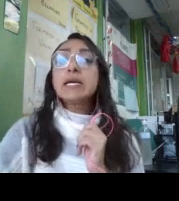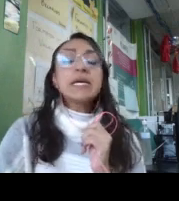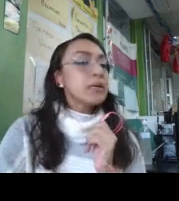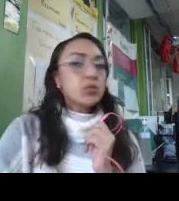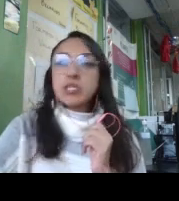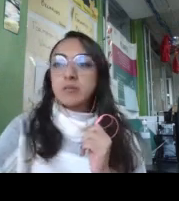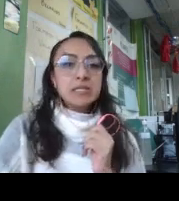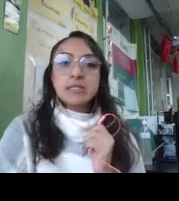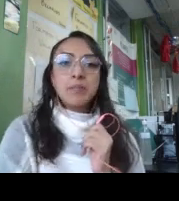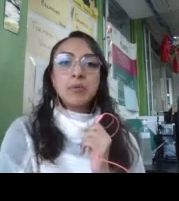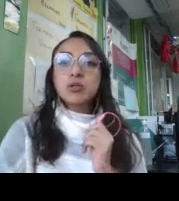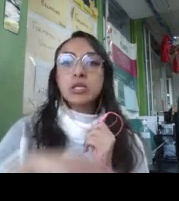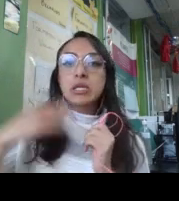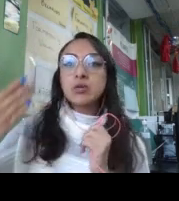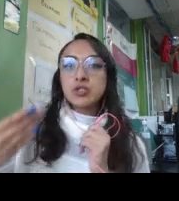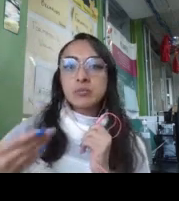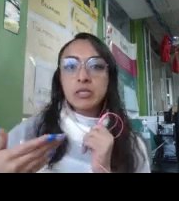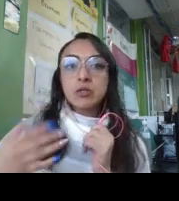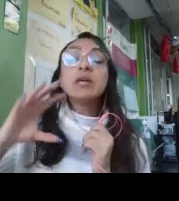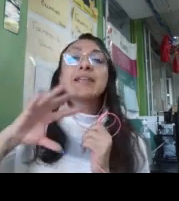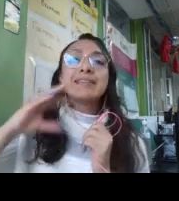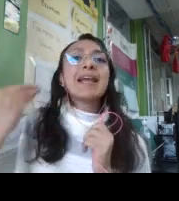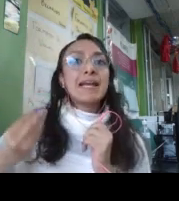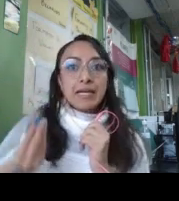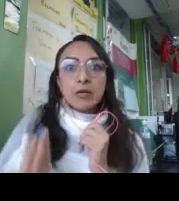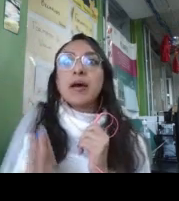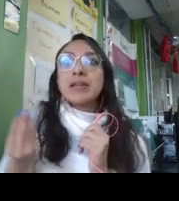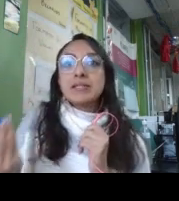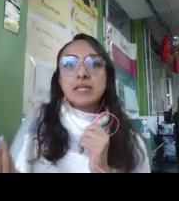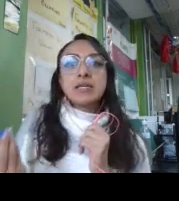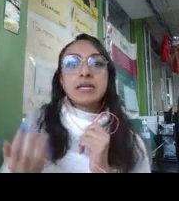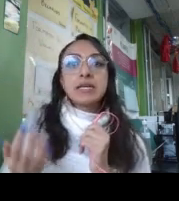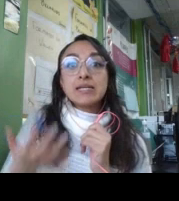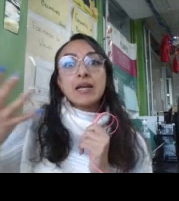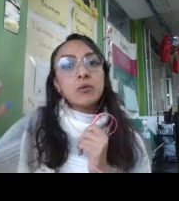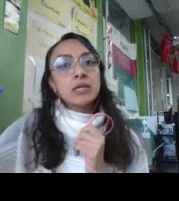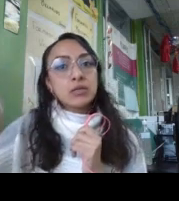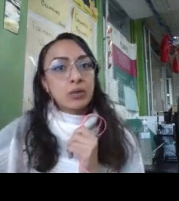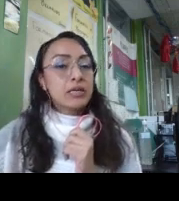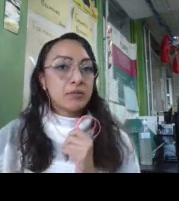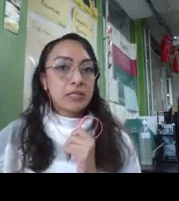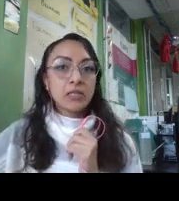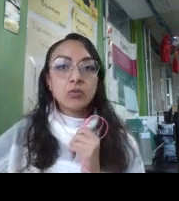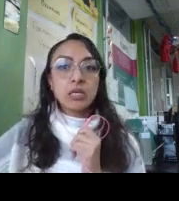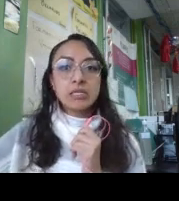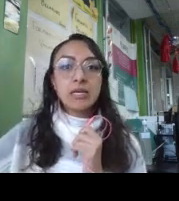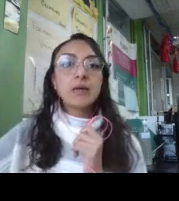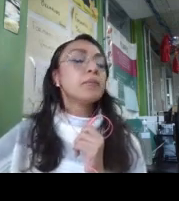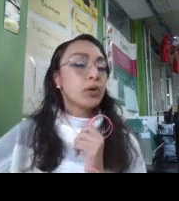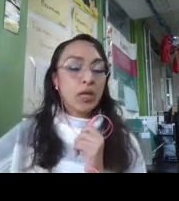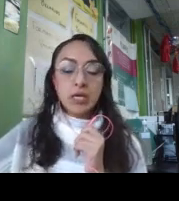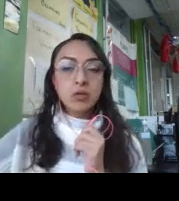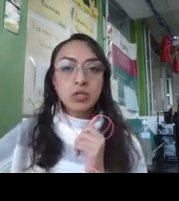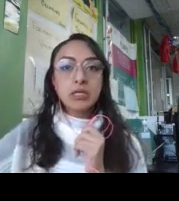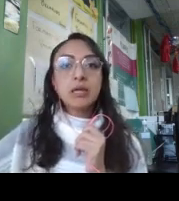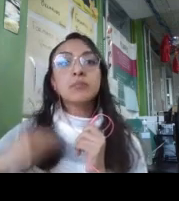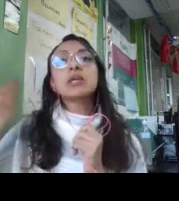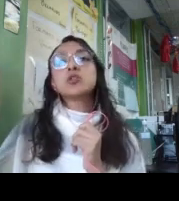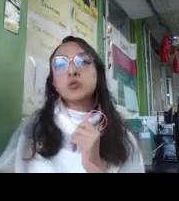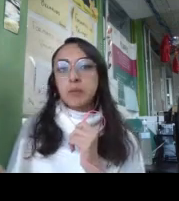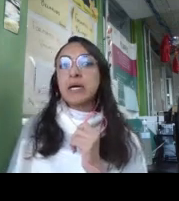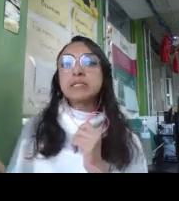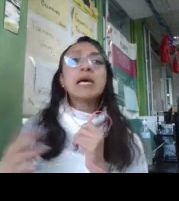aula y muchas veces tampoco tiene conocimiento de la lengua de señas, que es la lengua natural que deberían de utilizar. ¿Por qué no lo